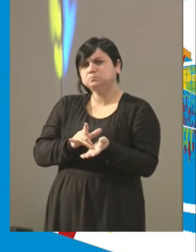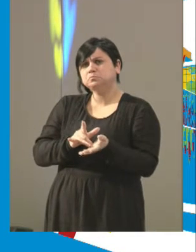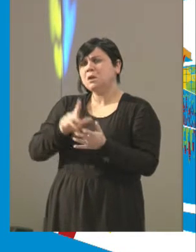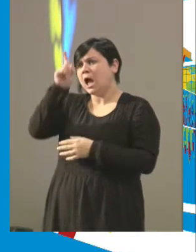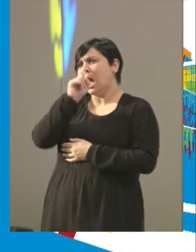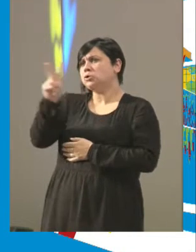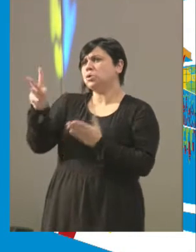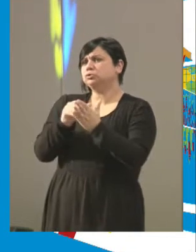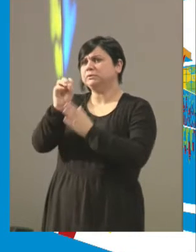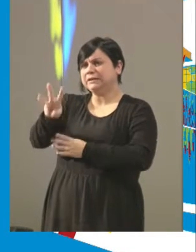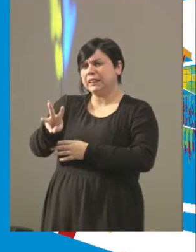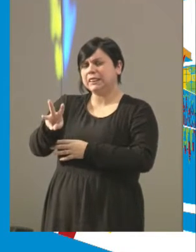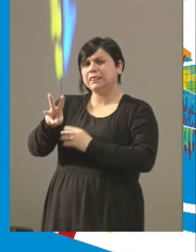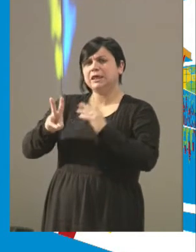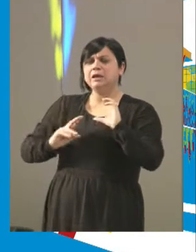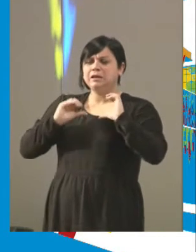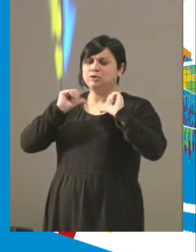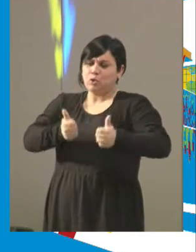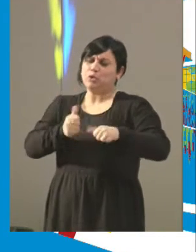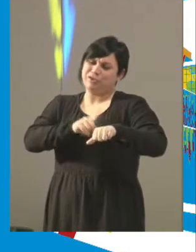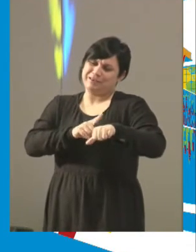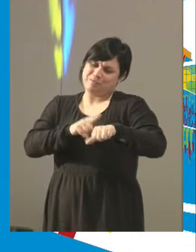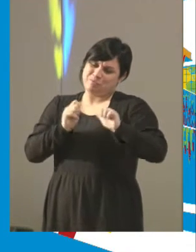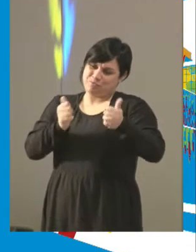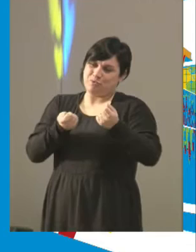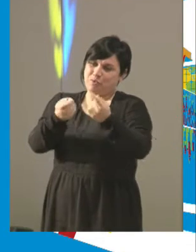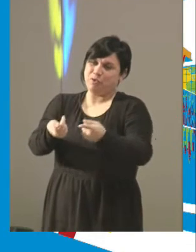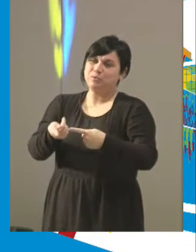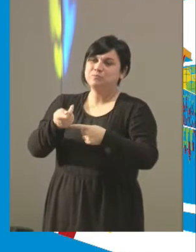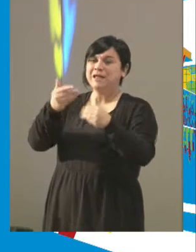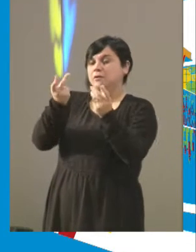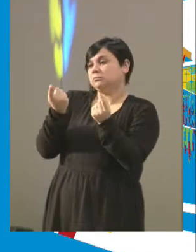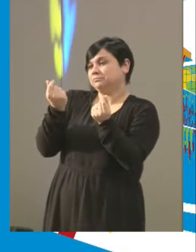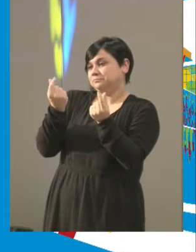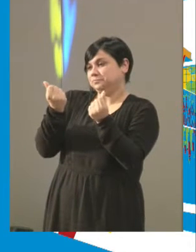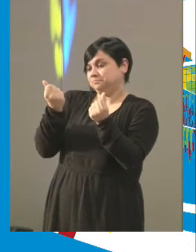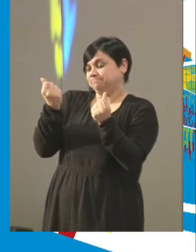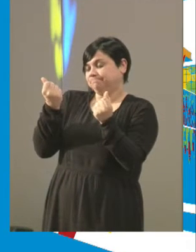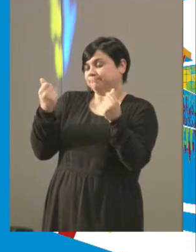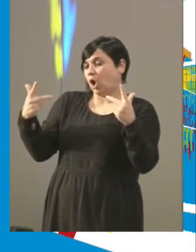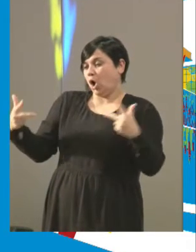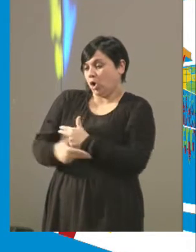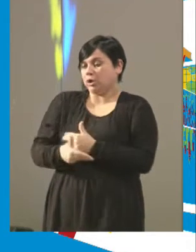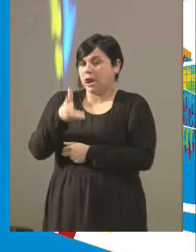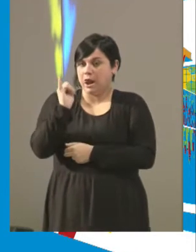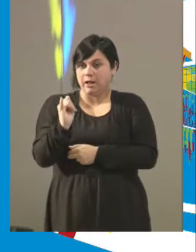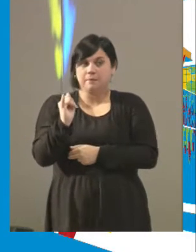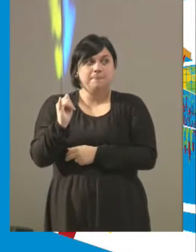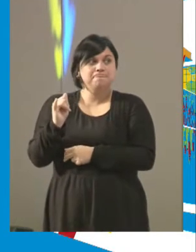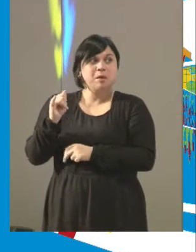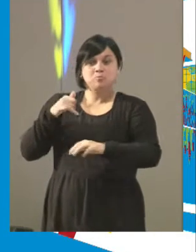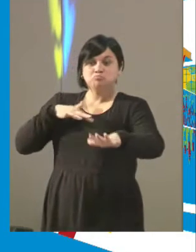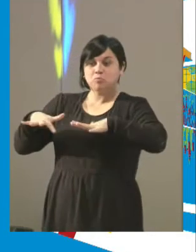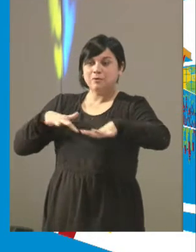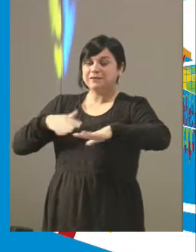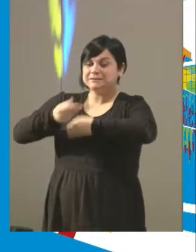El 2013, también me sirve un poco la introducción temporal, teníamos unas restricciones presupuestarias muy destacadas. Habitualmente estos estudios de movilidad se hacen a